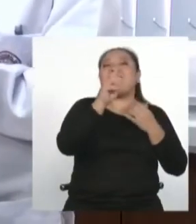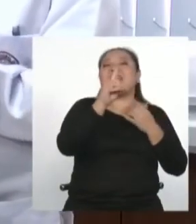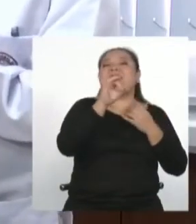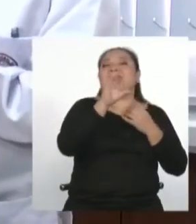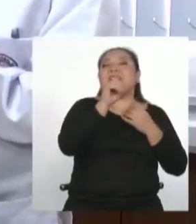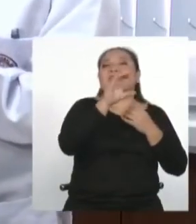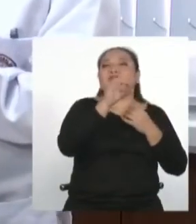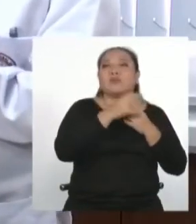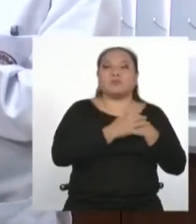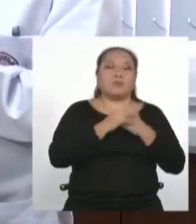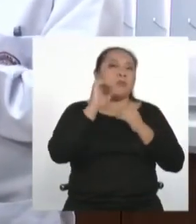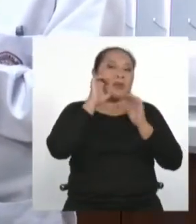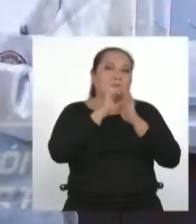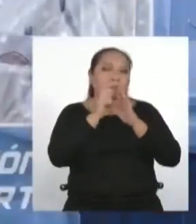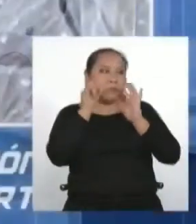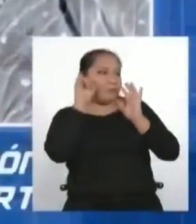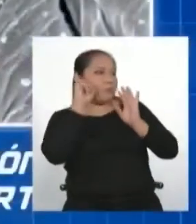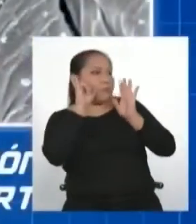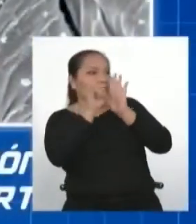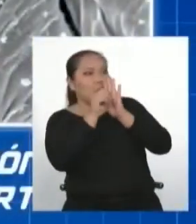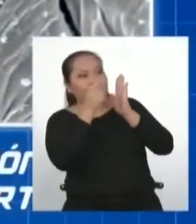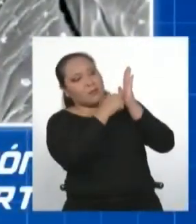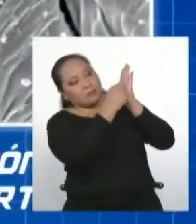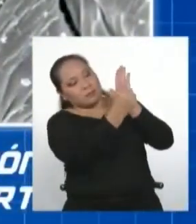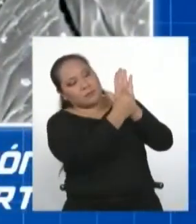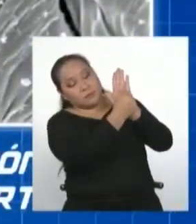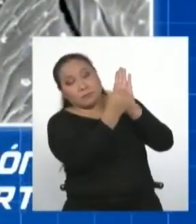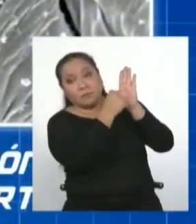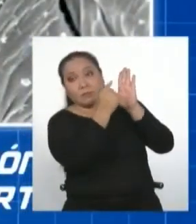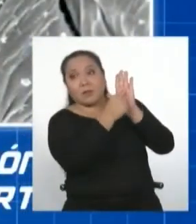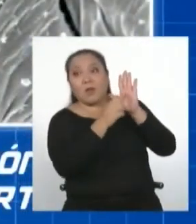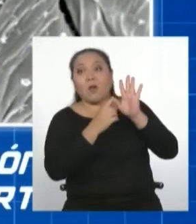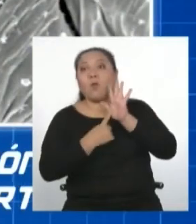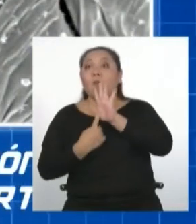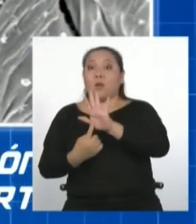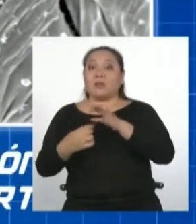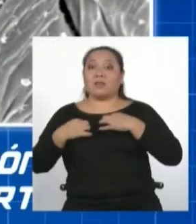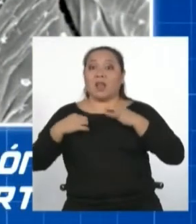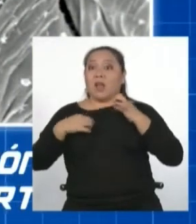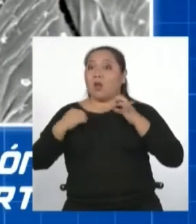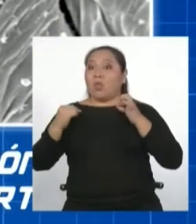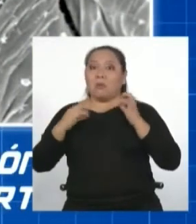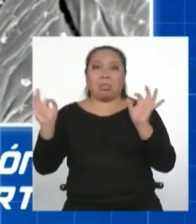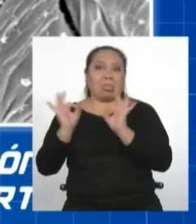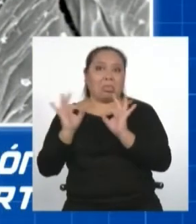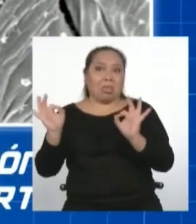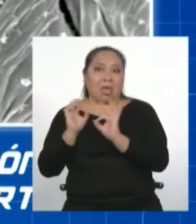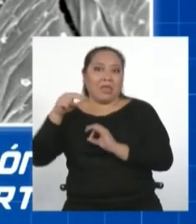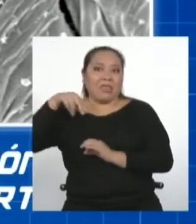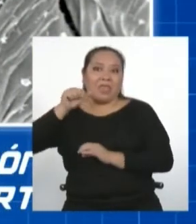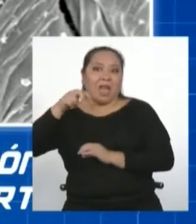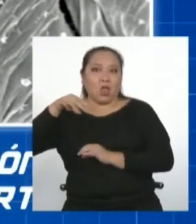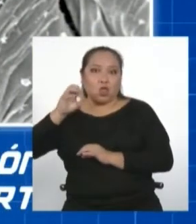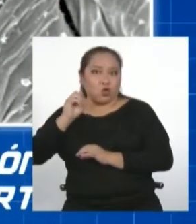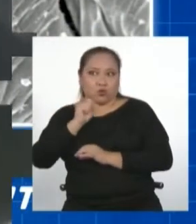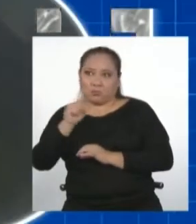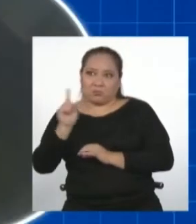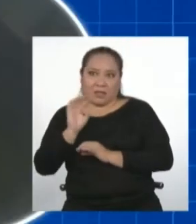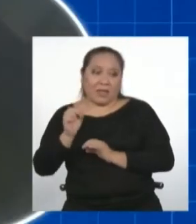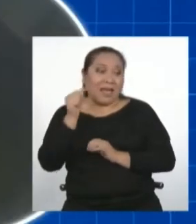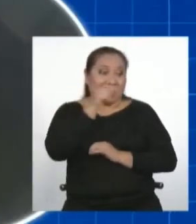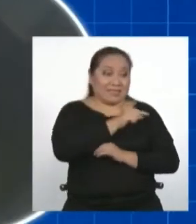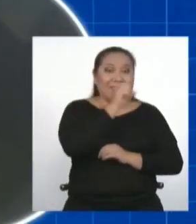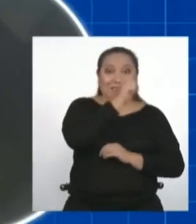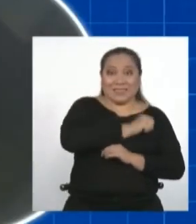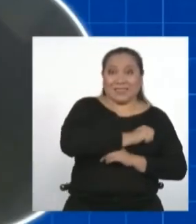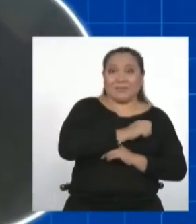justo a unas imágenes donde nos muestran un algodón sin nanopartículas y otro con nanopartículas. Aquí